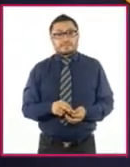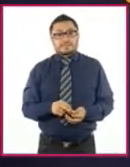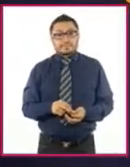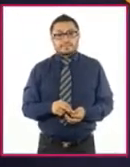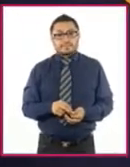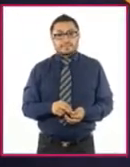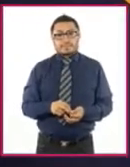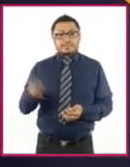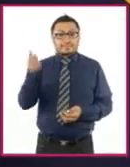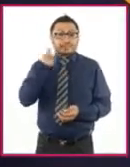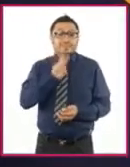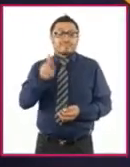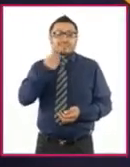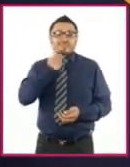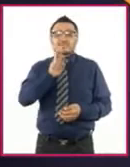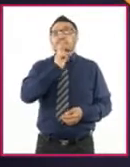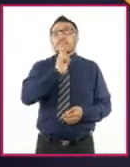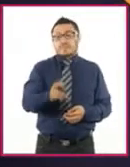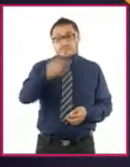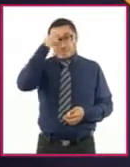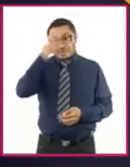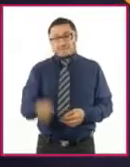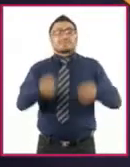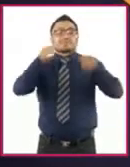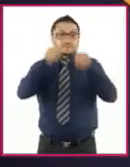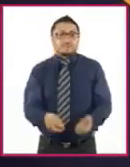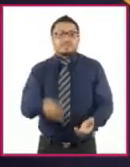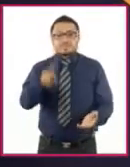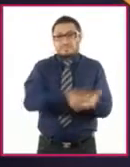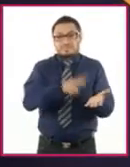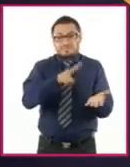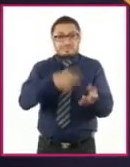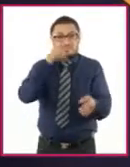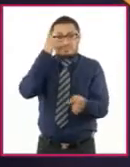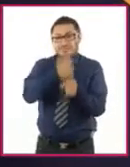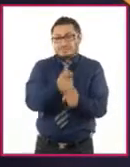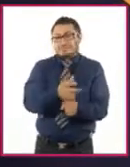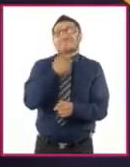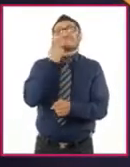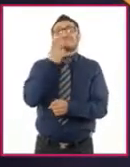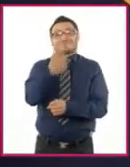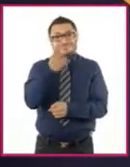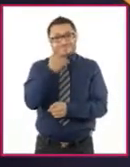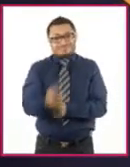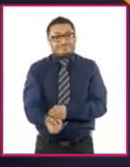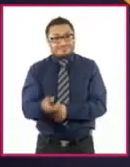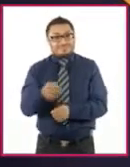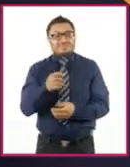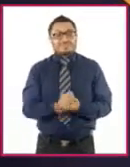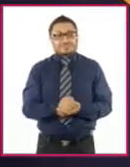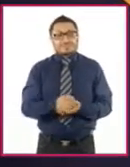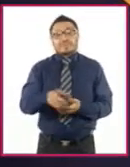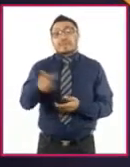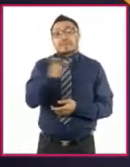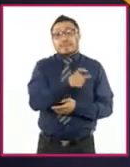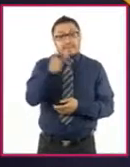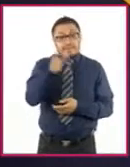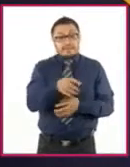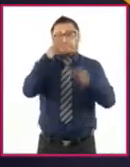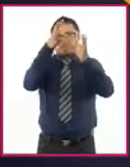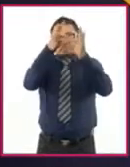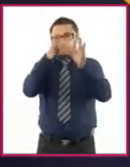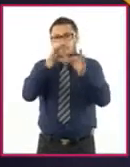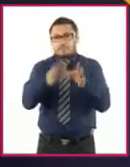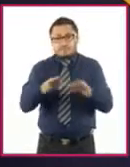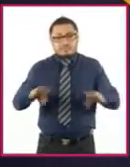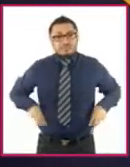Se comprueba el resultado para tener la seguridad de que el valor encontrado de la incógnita, en este caso x, cumple con las